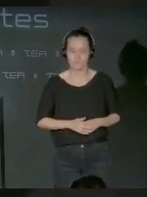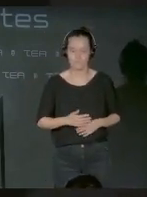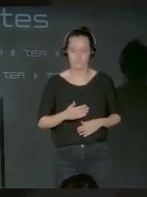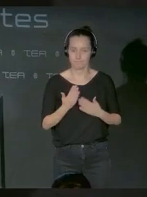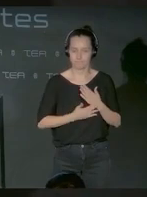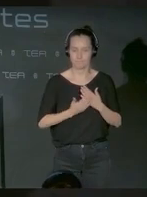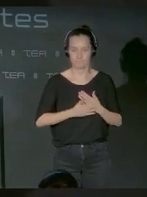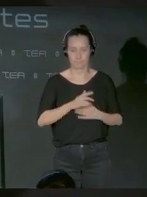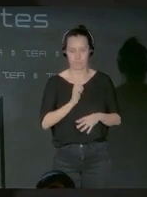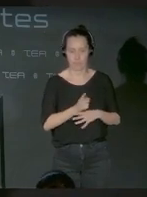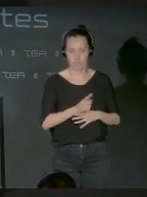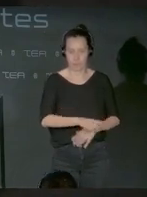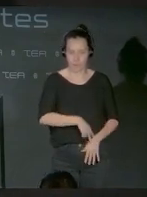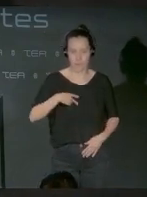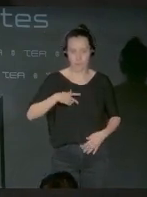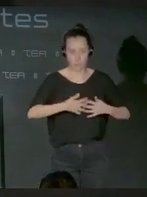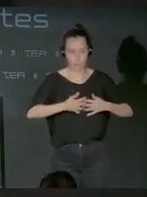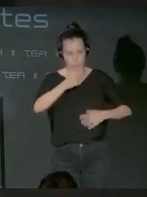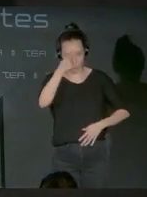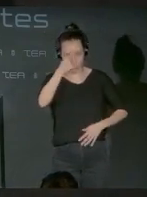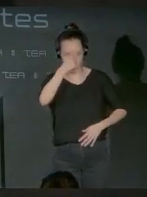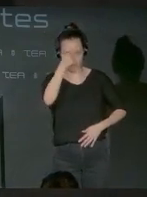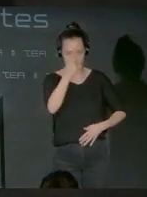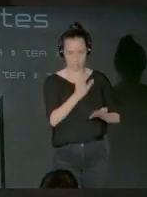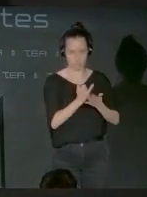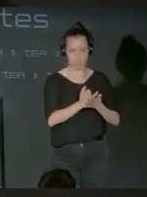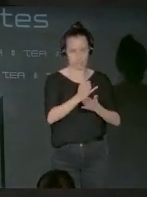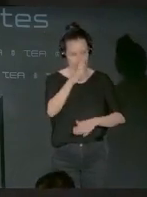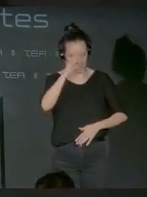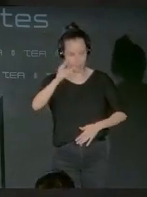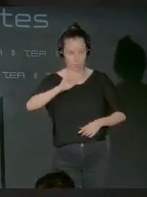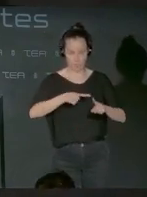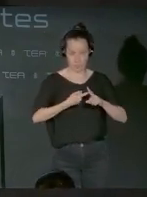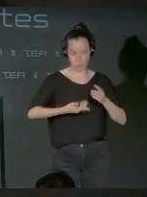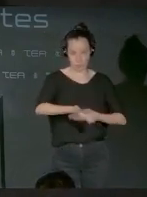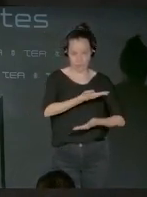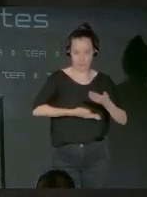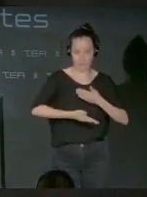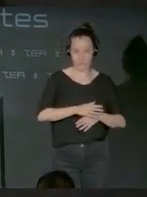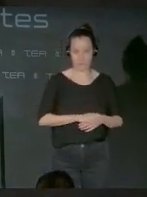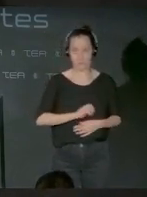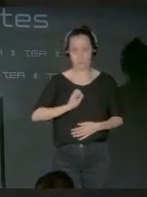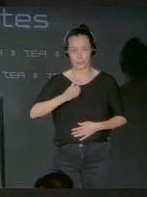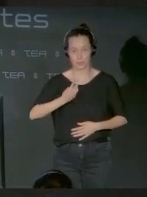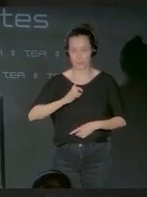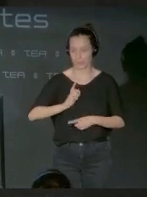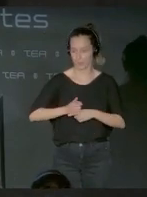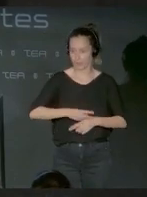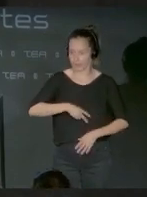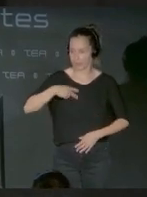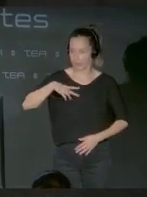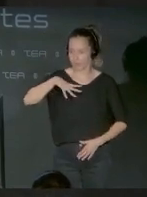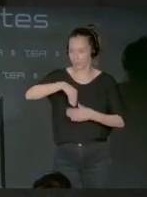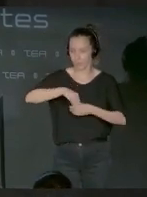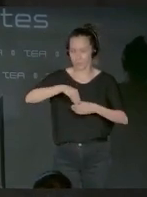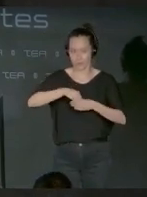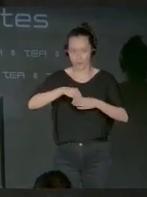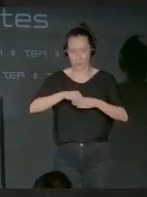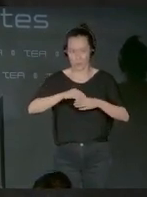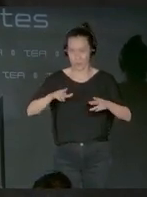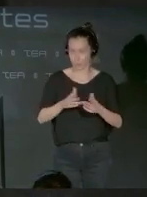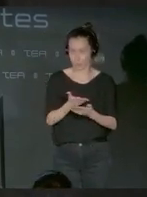general de industrias culturales propiedad intelectual y cooperación su director general de contenidos de la sociedad de información